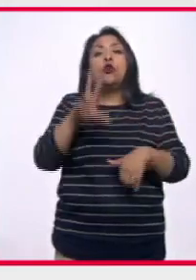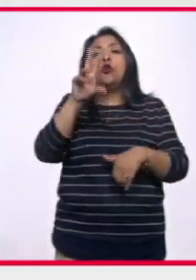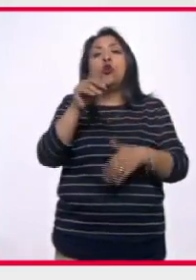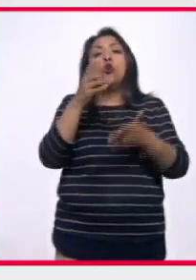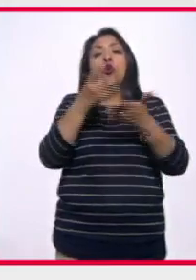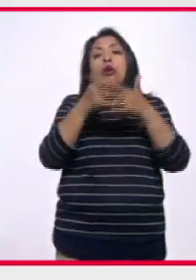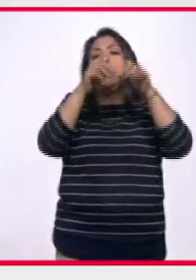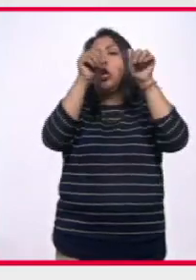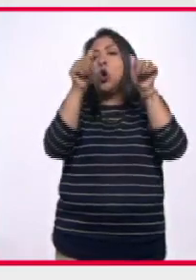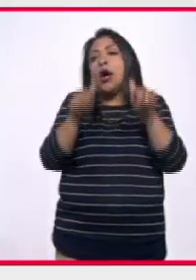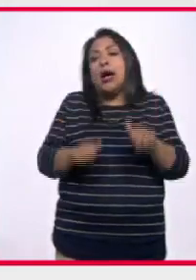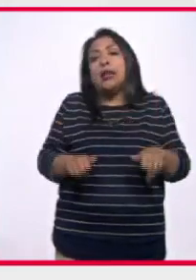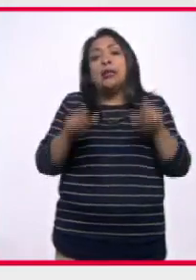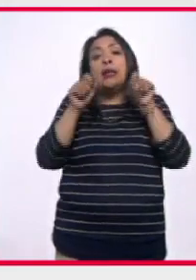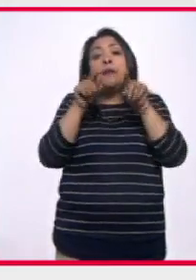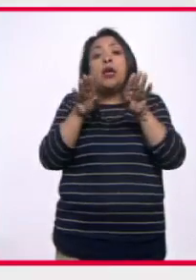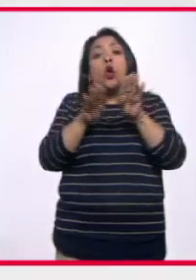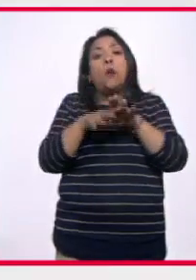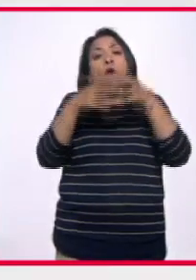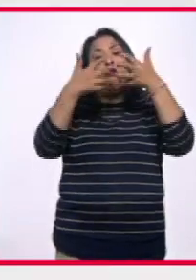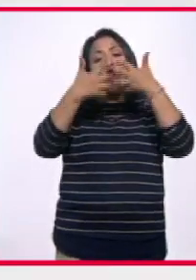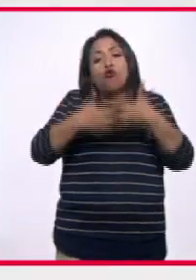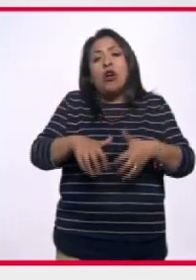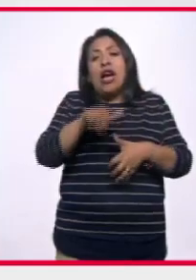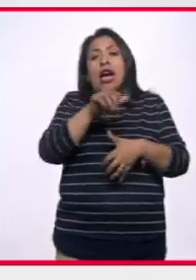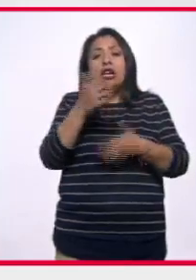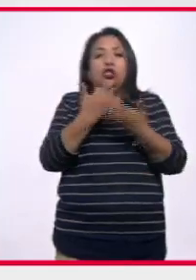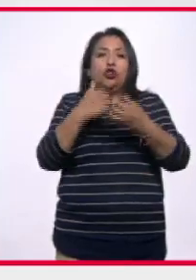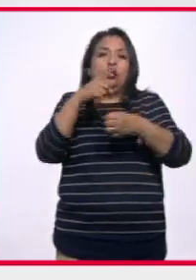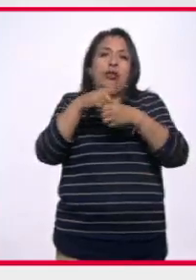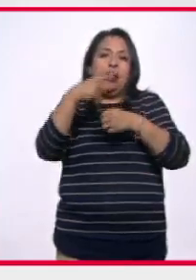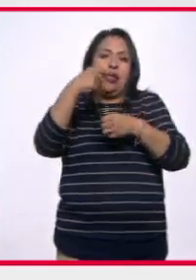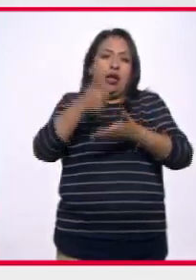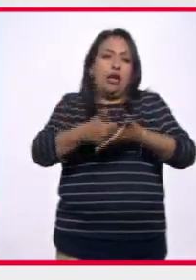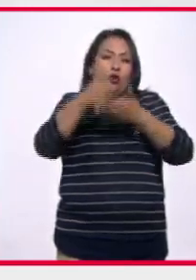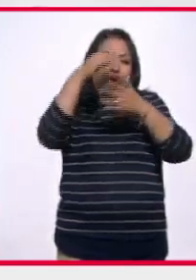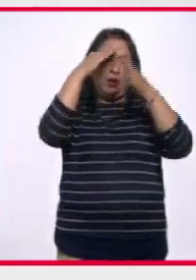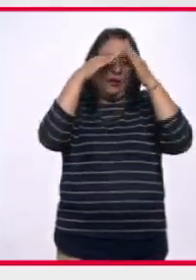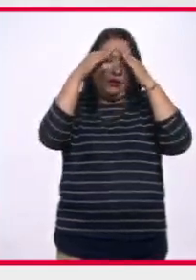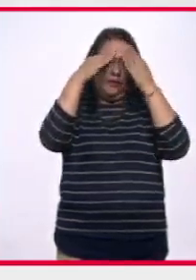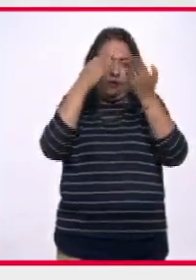arte sino como como un motor para la sociedad para reflexionar